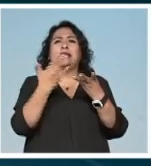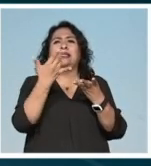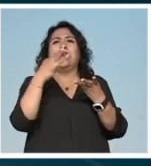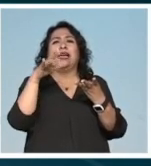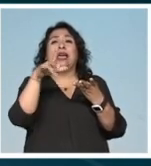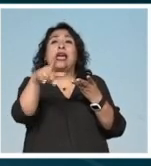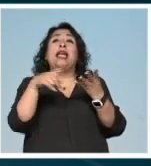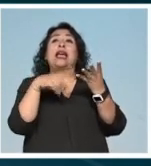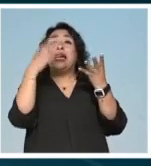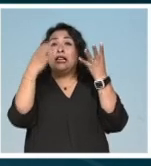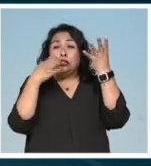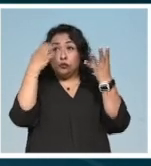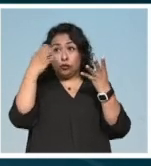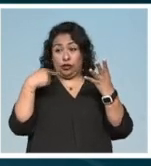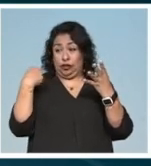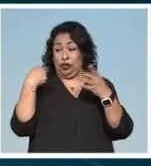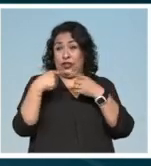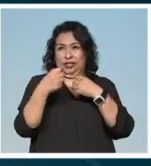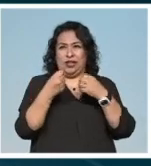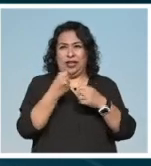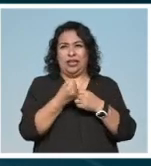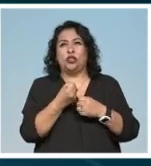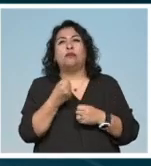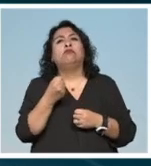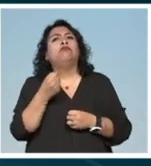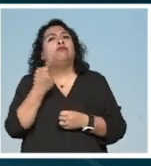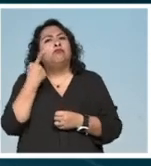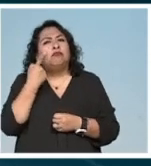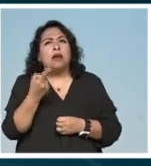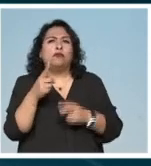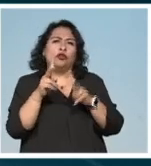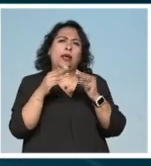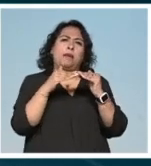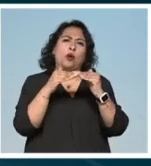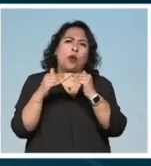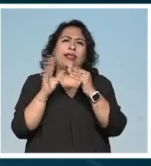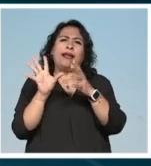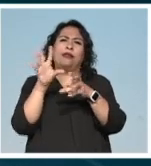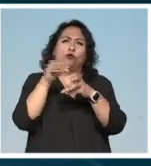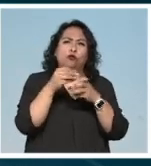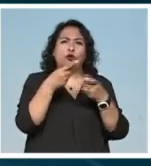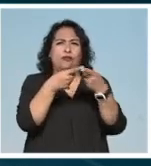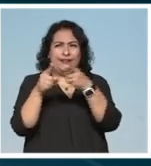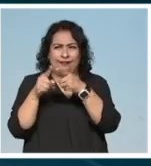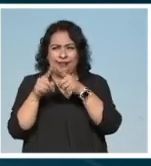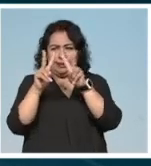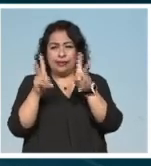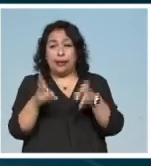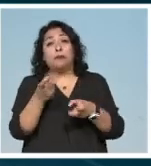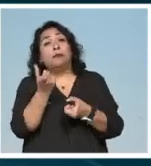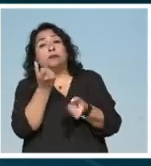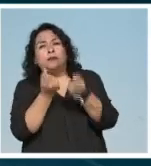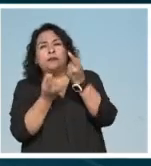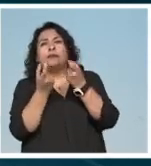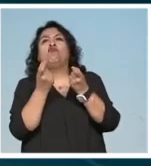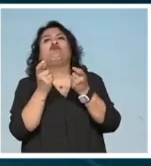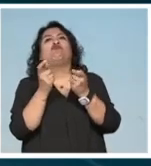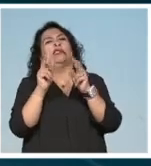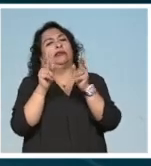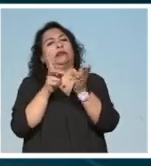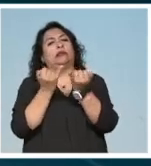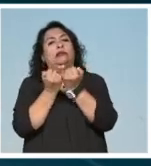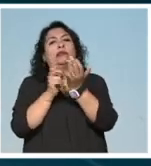Las exposiciones mostradas este año en el Yago contemplaron los ejes de igualdad, inclusión y diversidad. Algunas de estas fueron Derechos